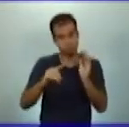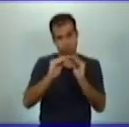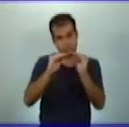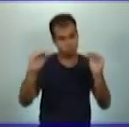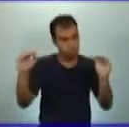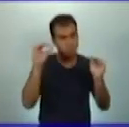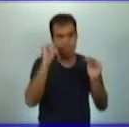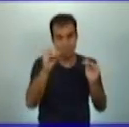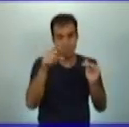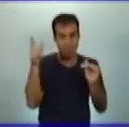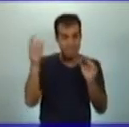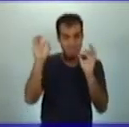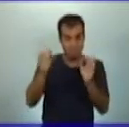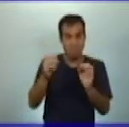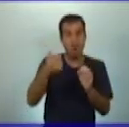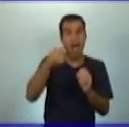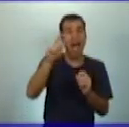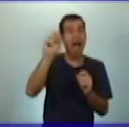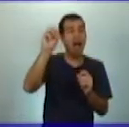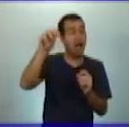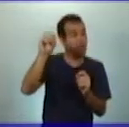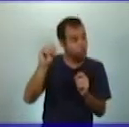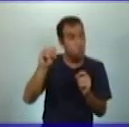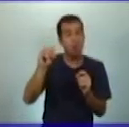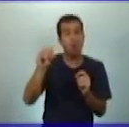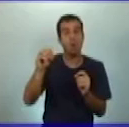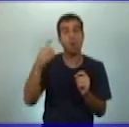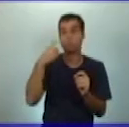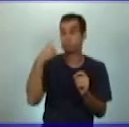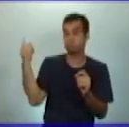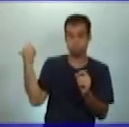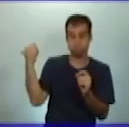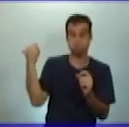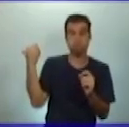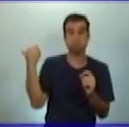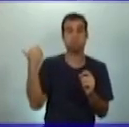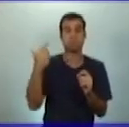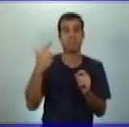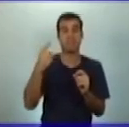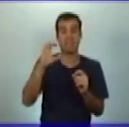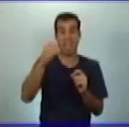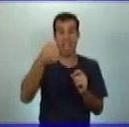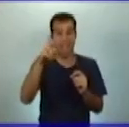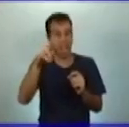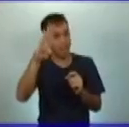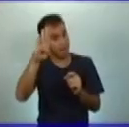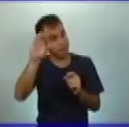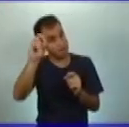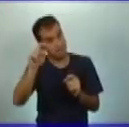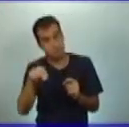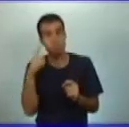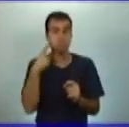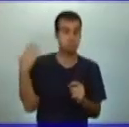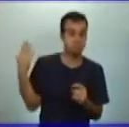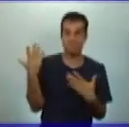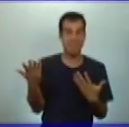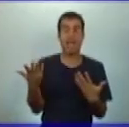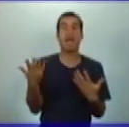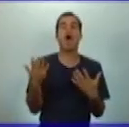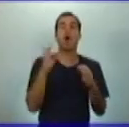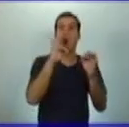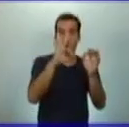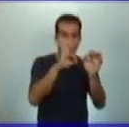igual que el resto de los átomos, si tiene 8 protones en su núcleo, en su distribución electrónica representamos